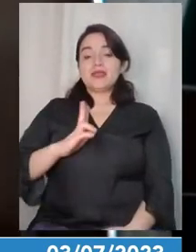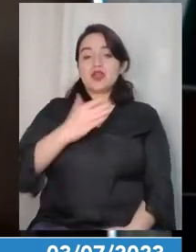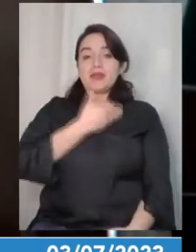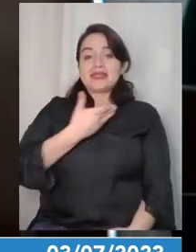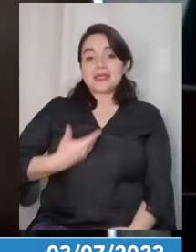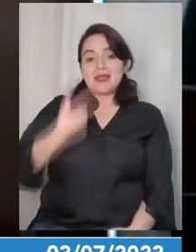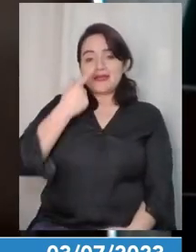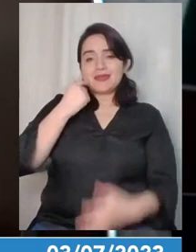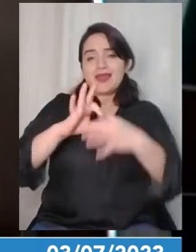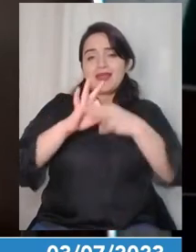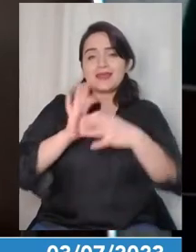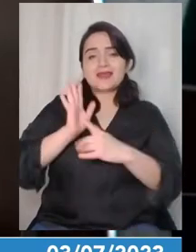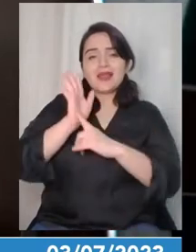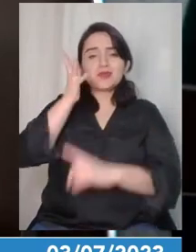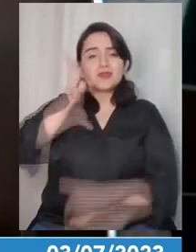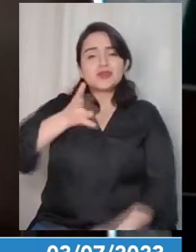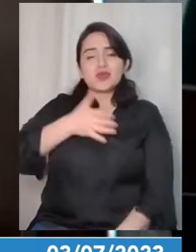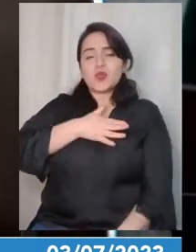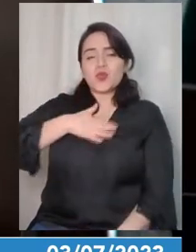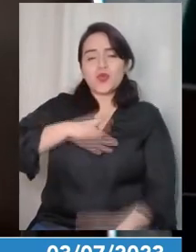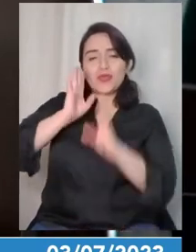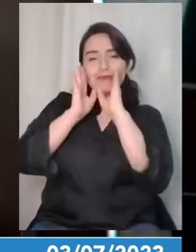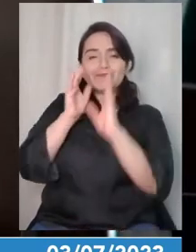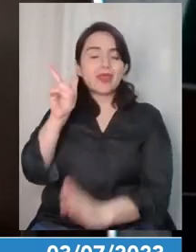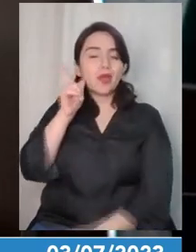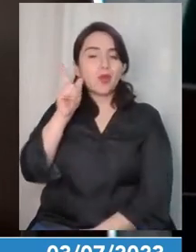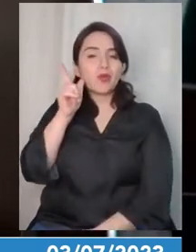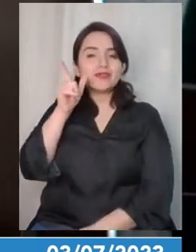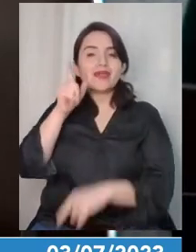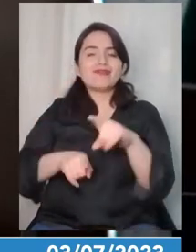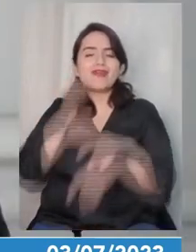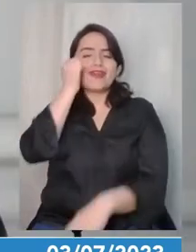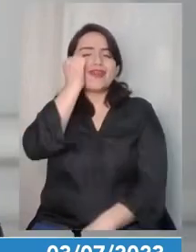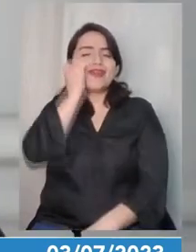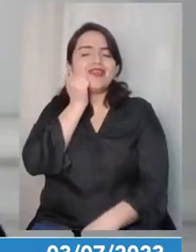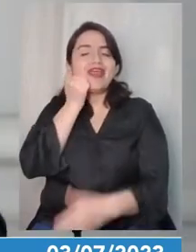desde esa tierra tan querida que es Aysén.